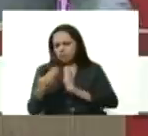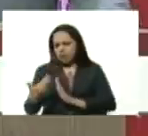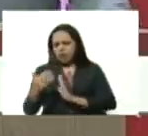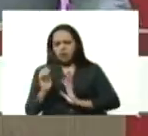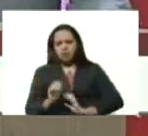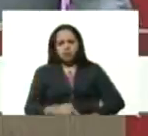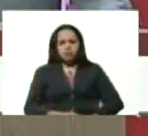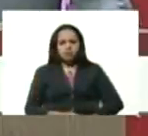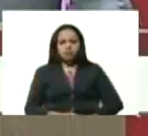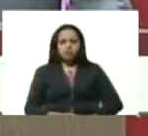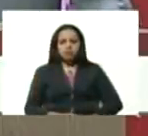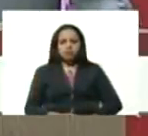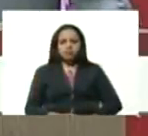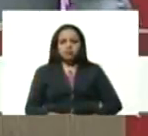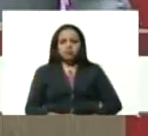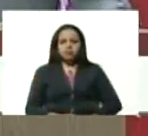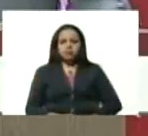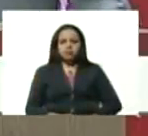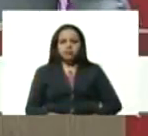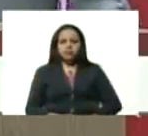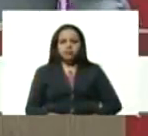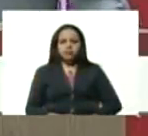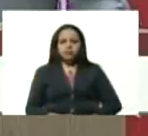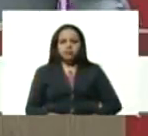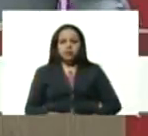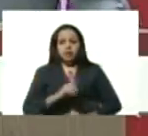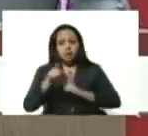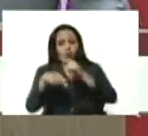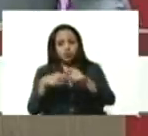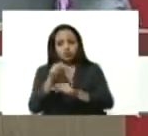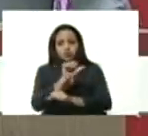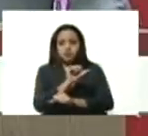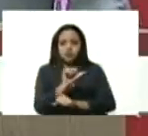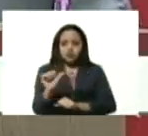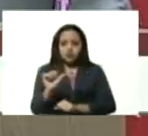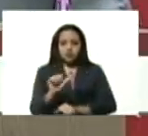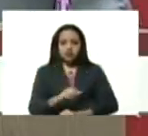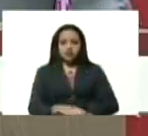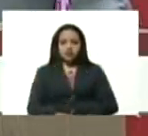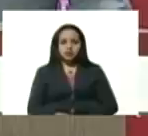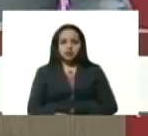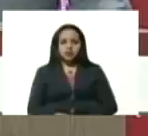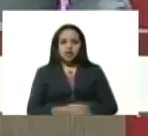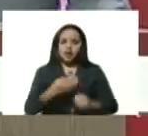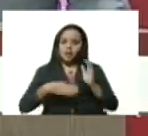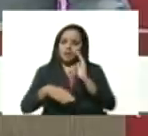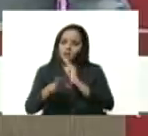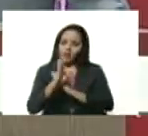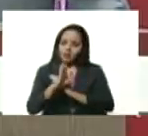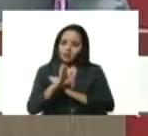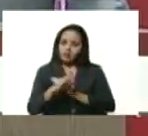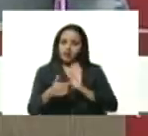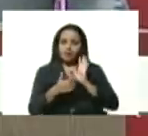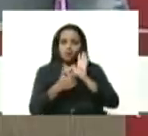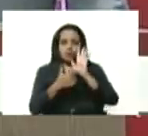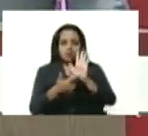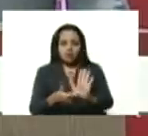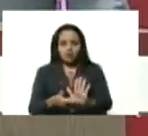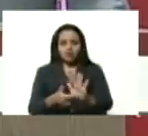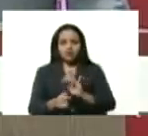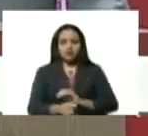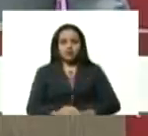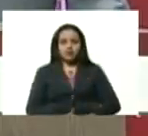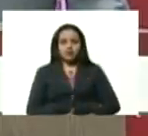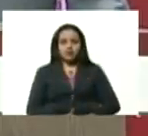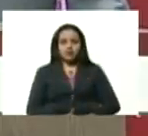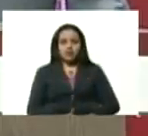Leopoldo López. Y la próxima semana vamos a mostrar